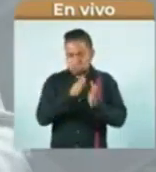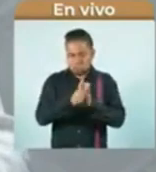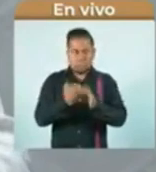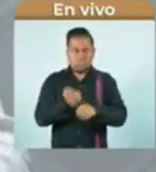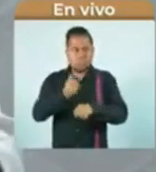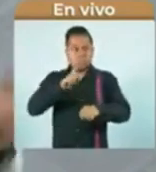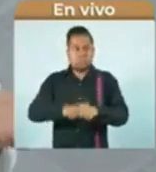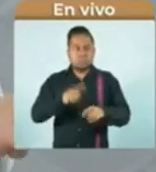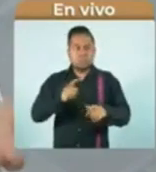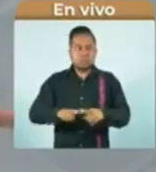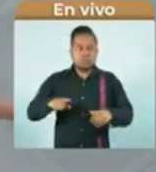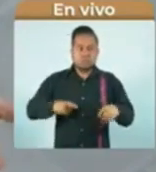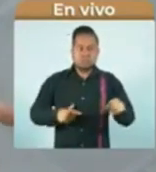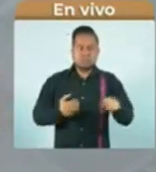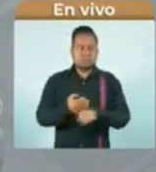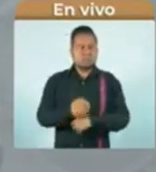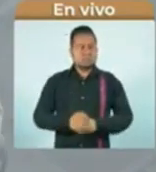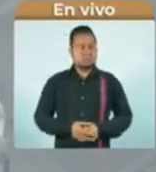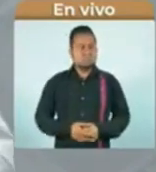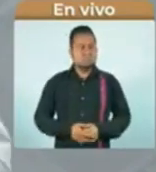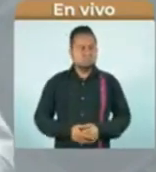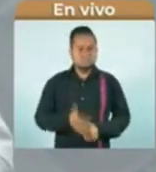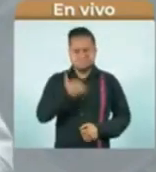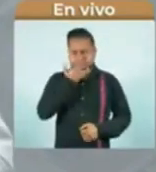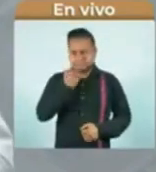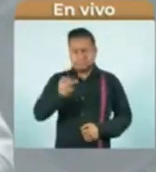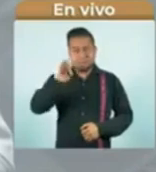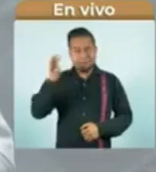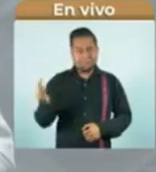que presentó el gobierno del estado, pues es tramo federal.